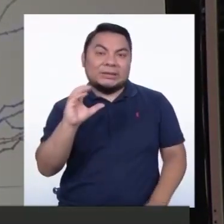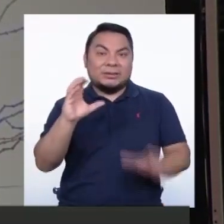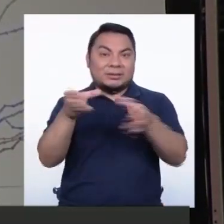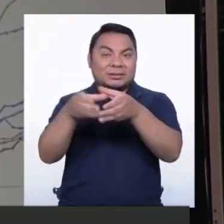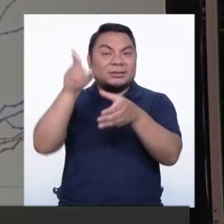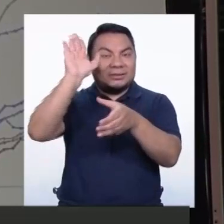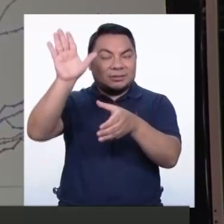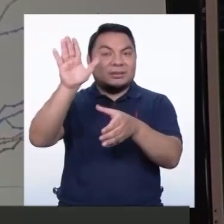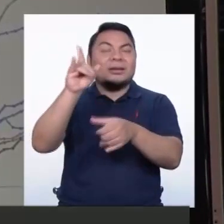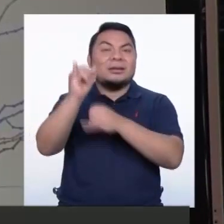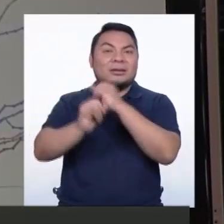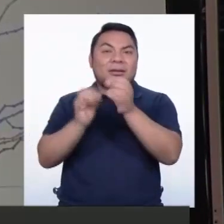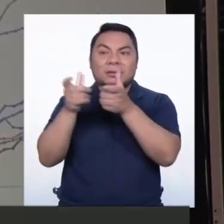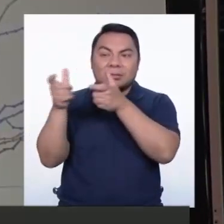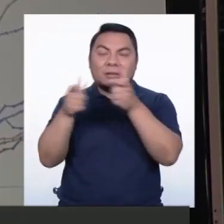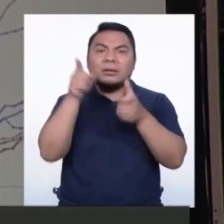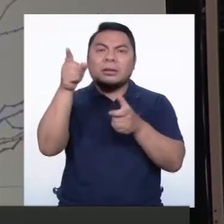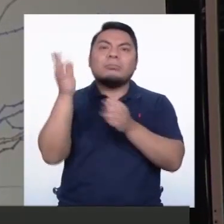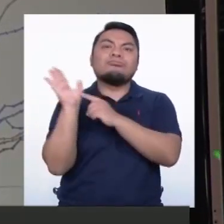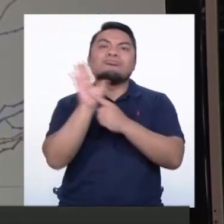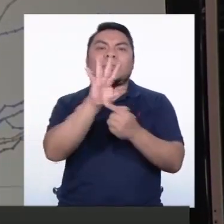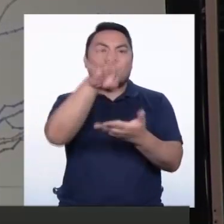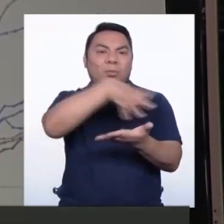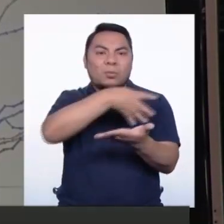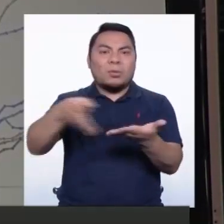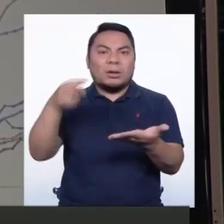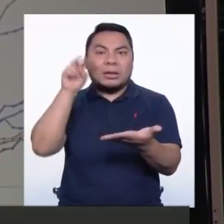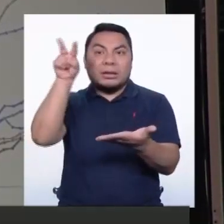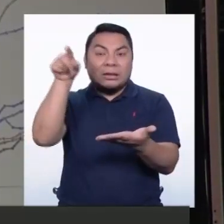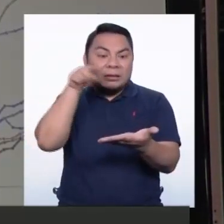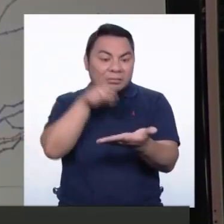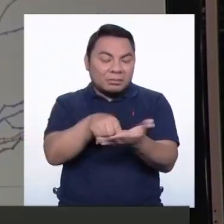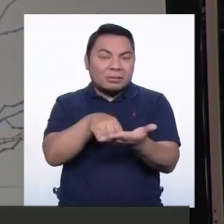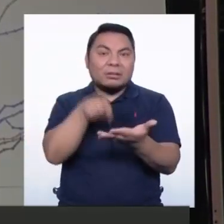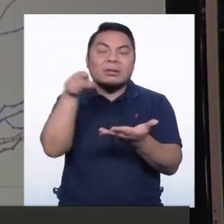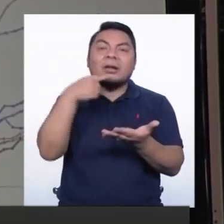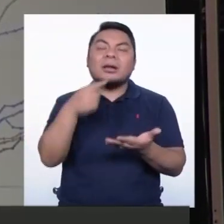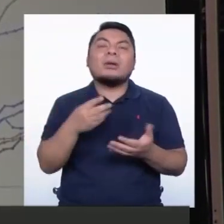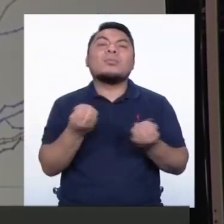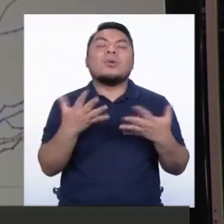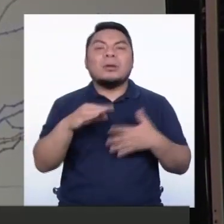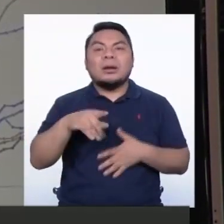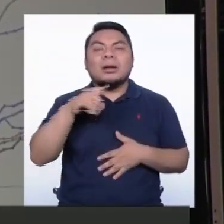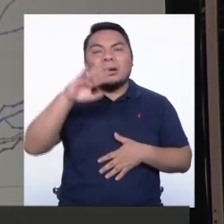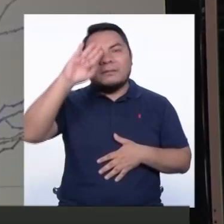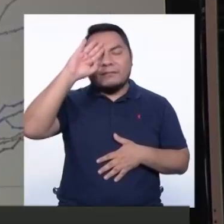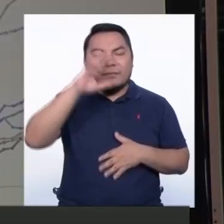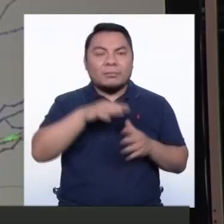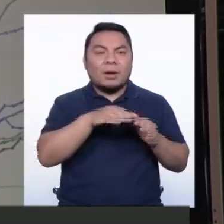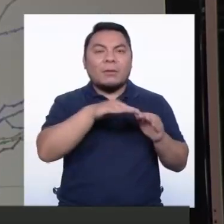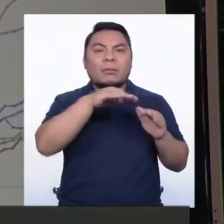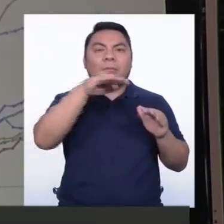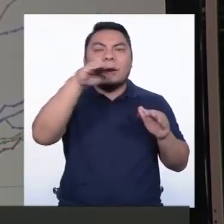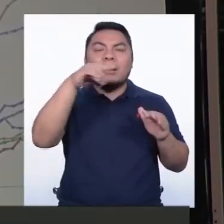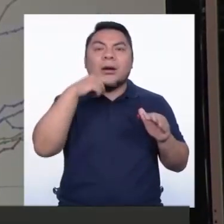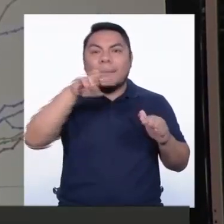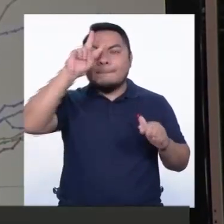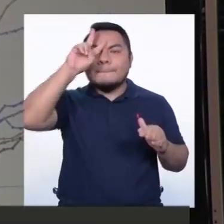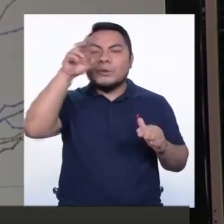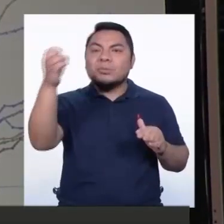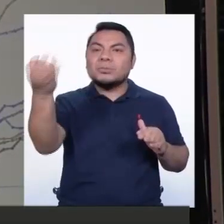nos pone un cuadro donde precisamente ven que la evolución del crecimiento diario de enfermedades pone a